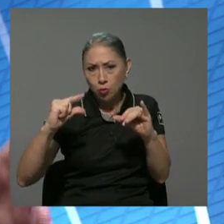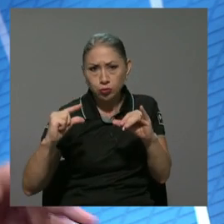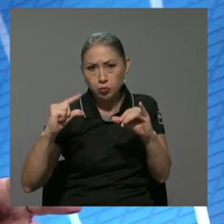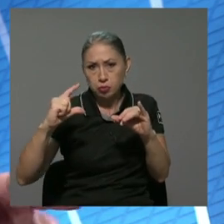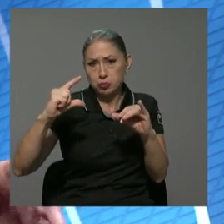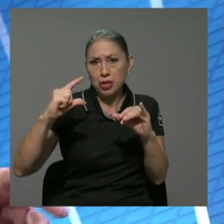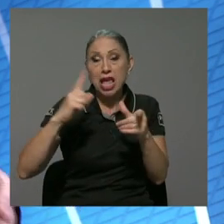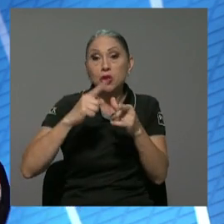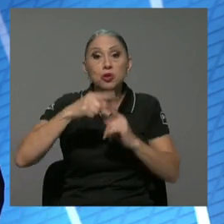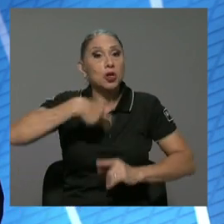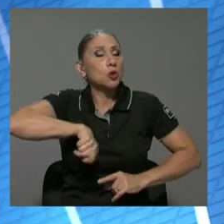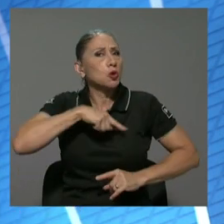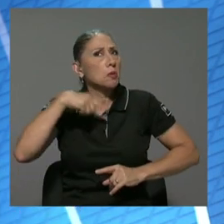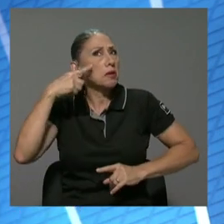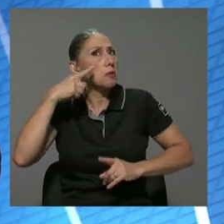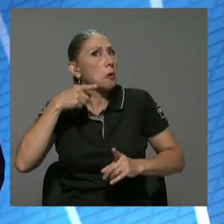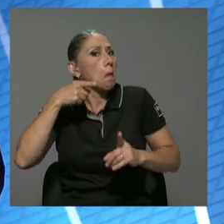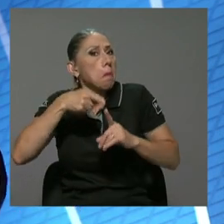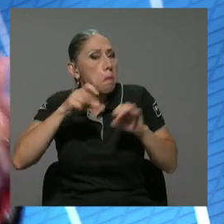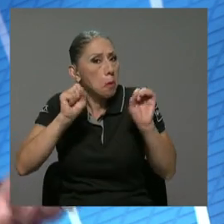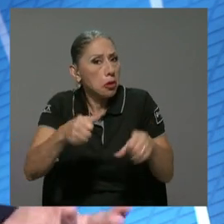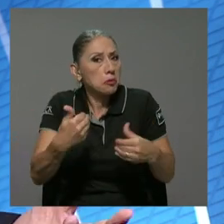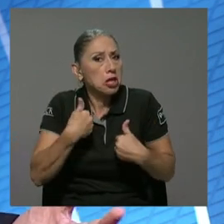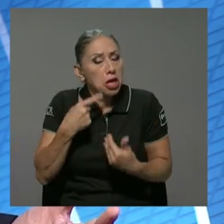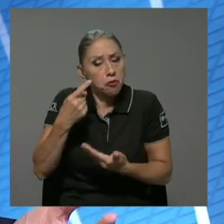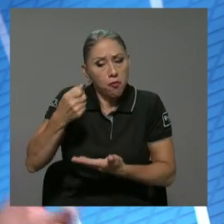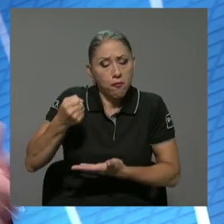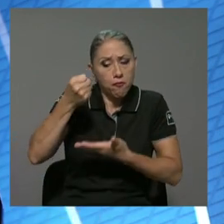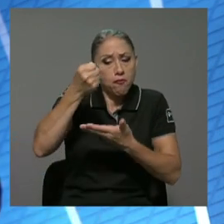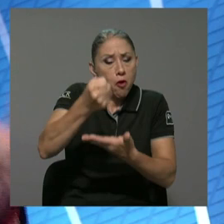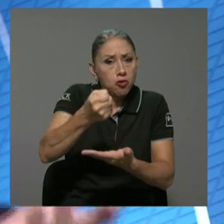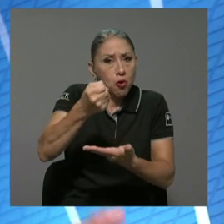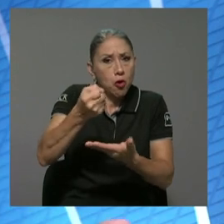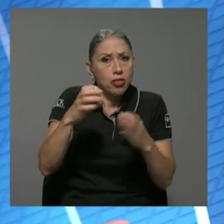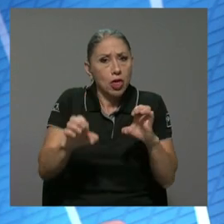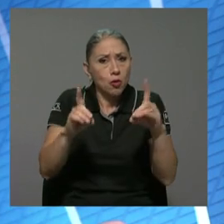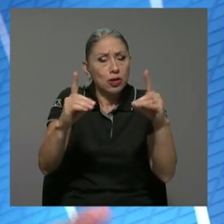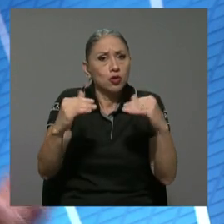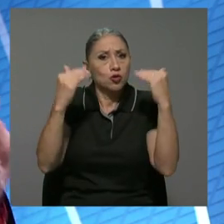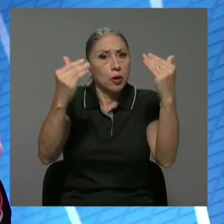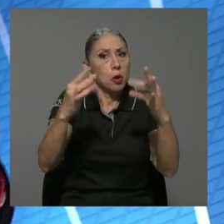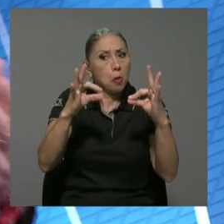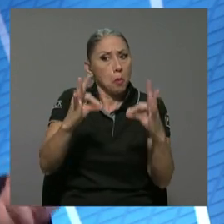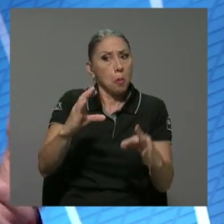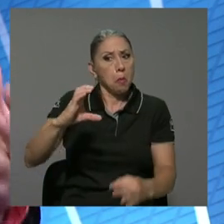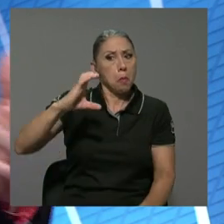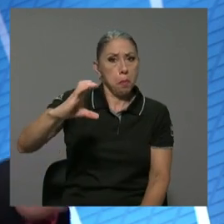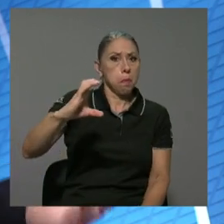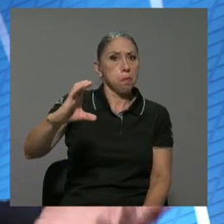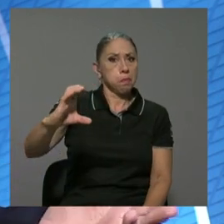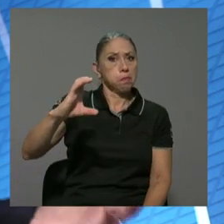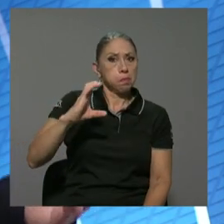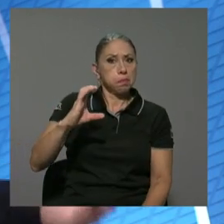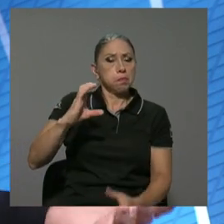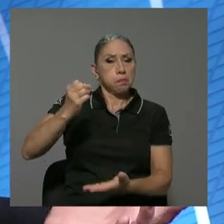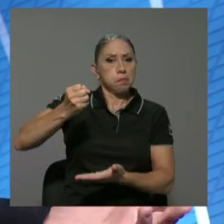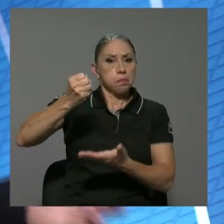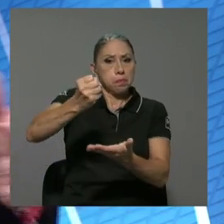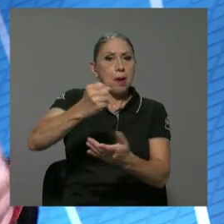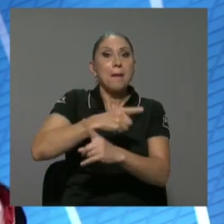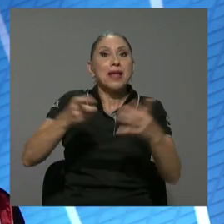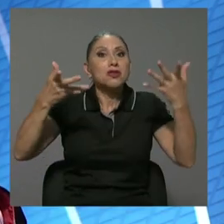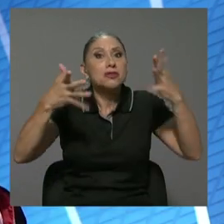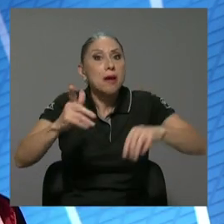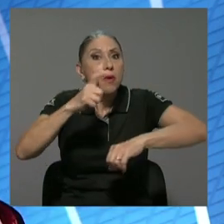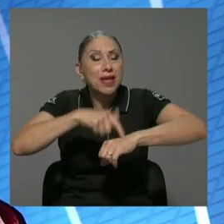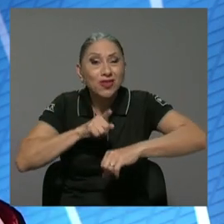de educación superior muchísimo más importante. Pero a la hora de la hora, a la hora de negociar ya propiamente entre el gobierno